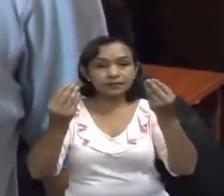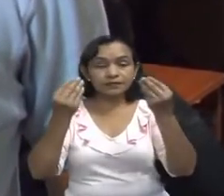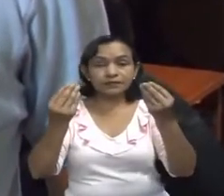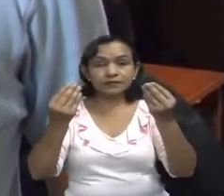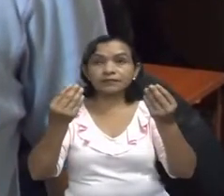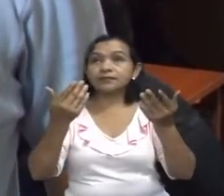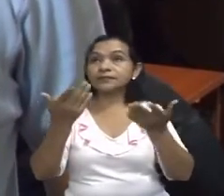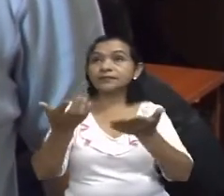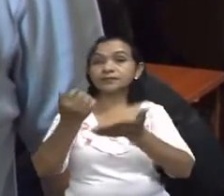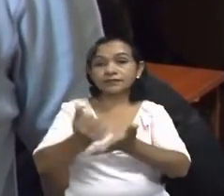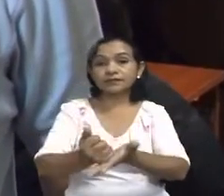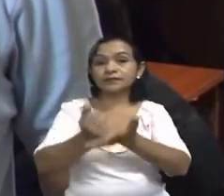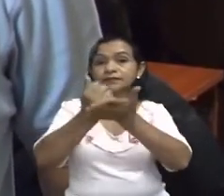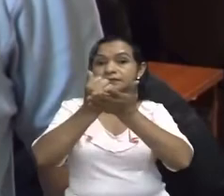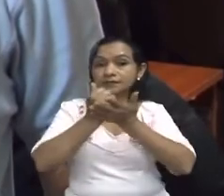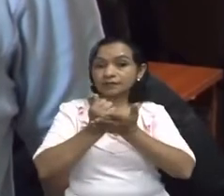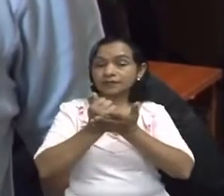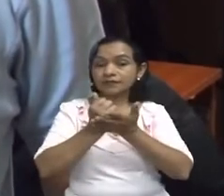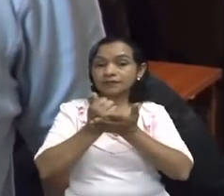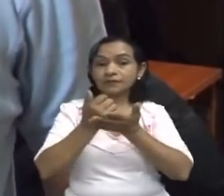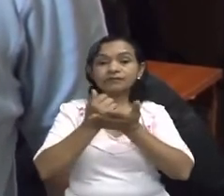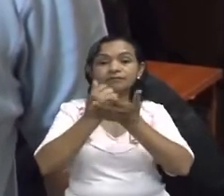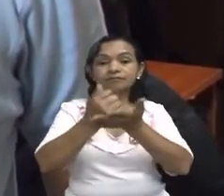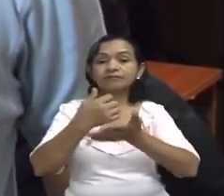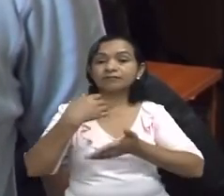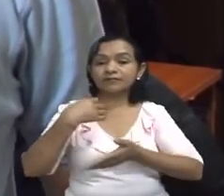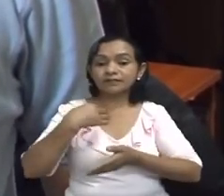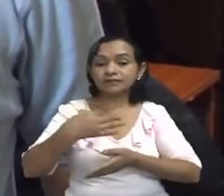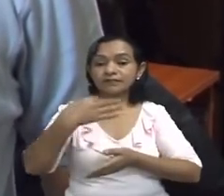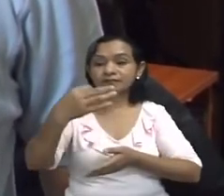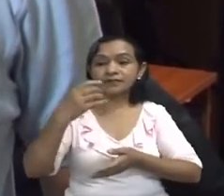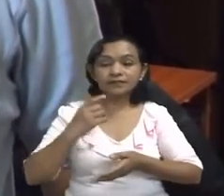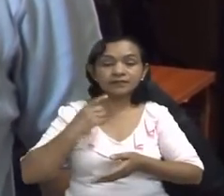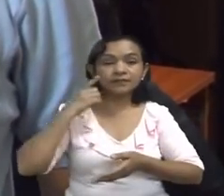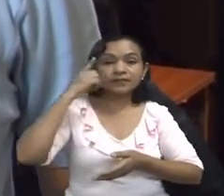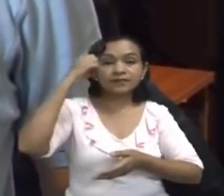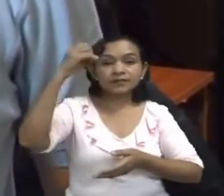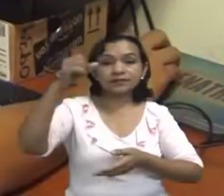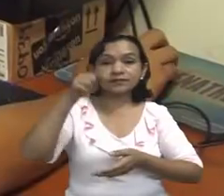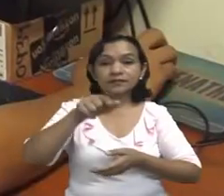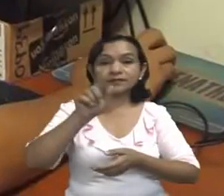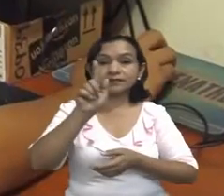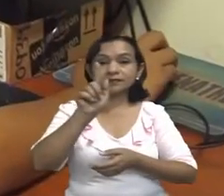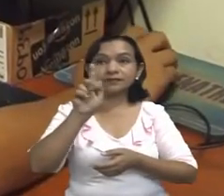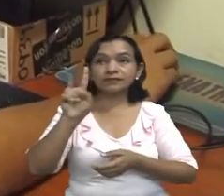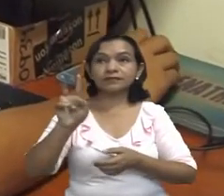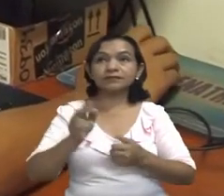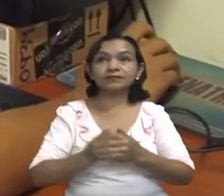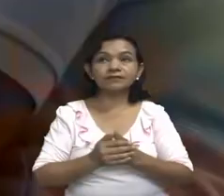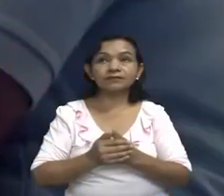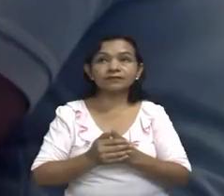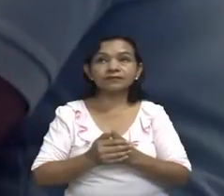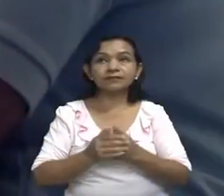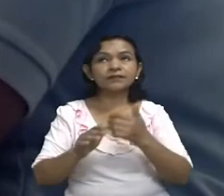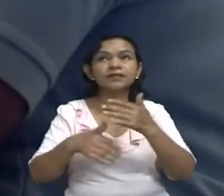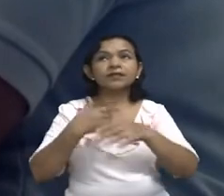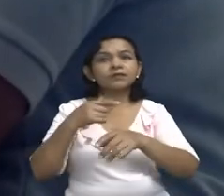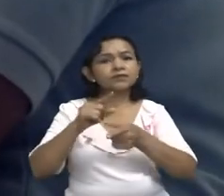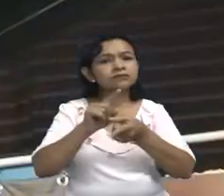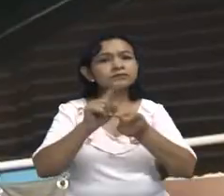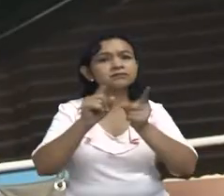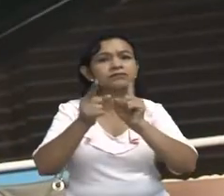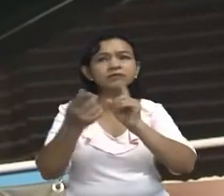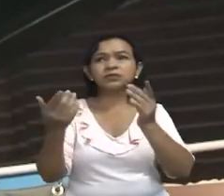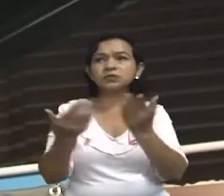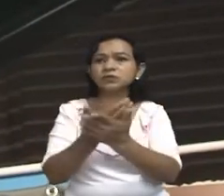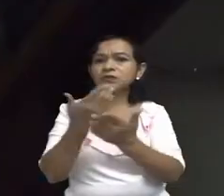que nos ha llevado adelante con este emprendimiento de este canal. Con el paso del tiempo, han surgido